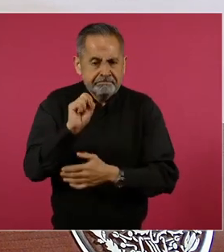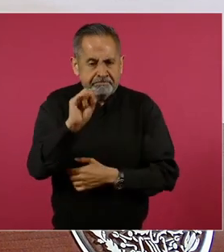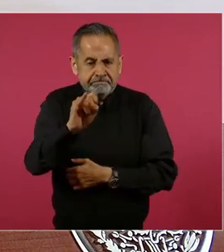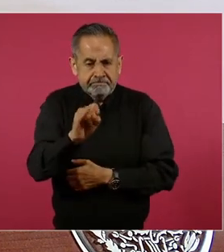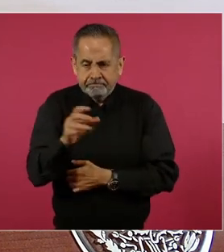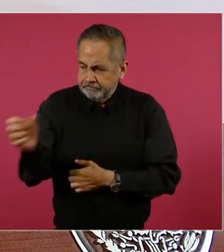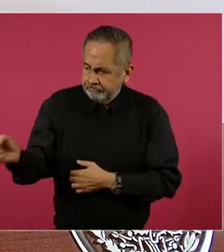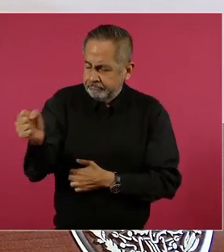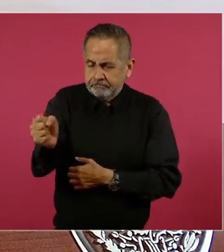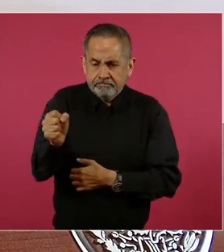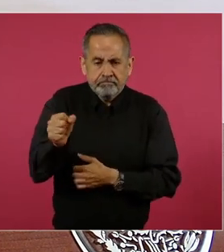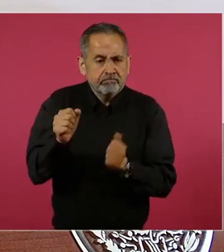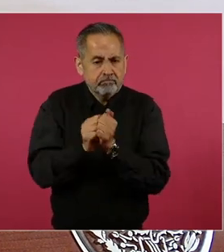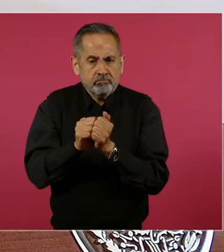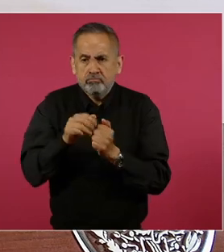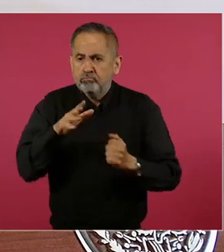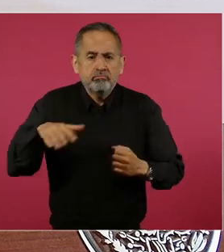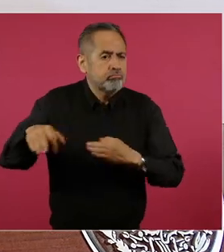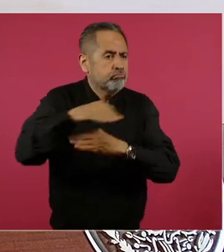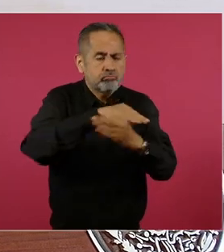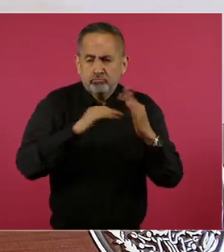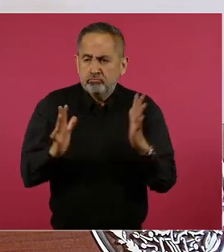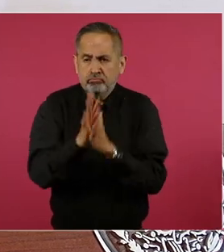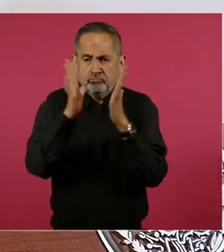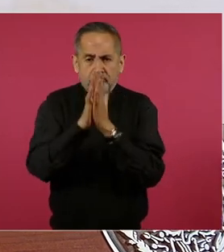mediante un proceso democrático,